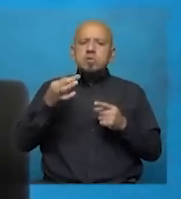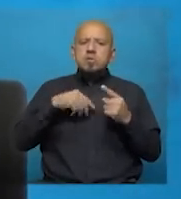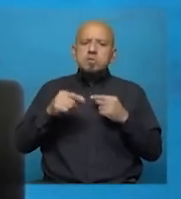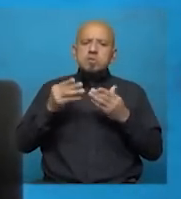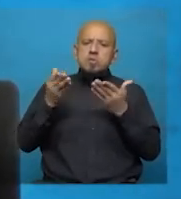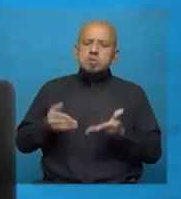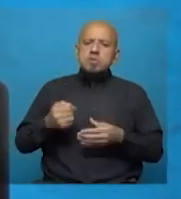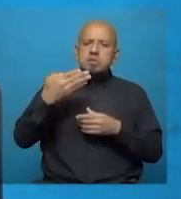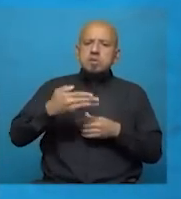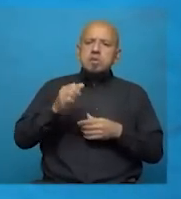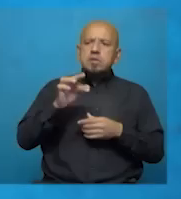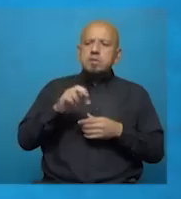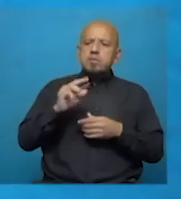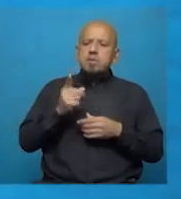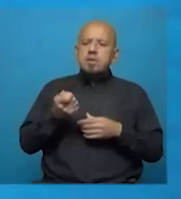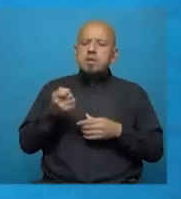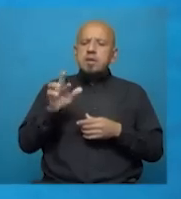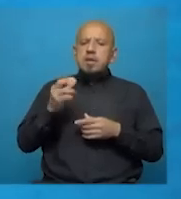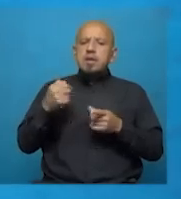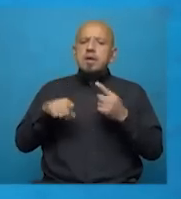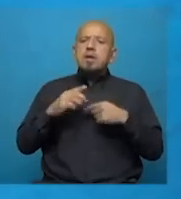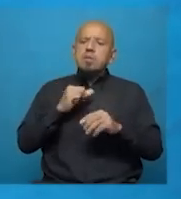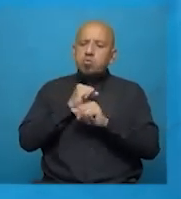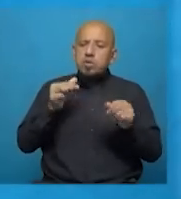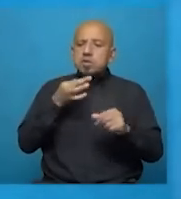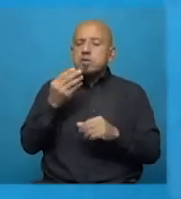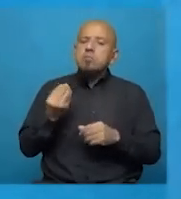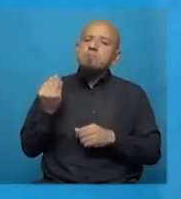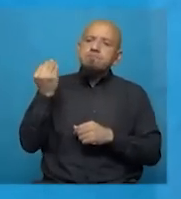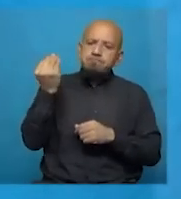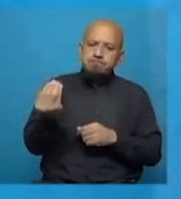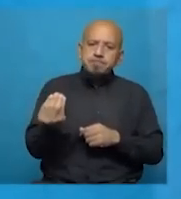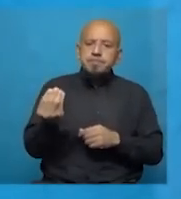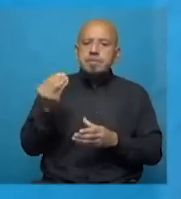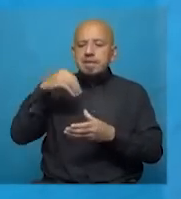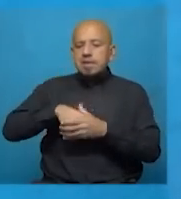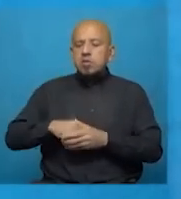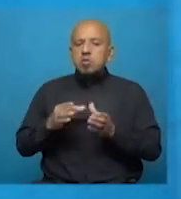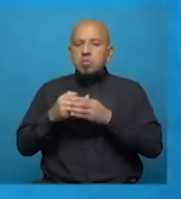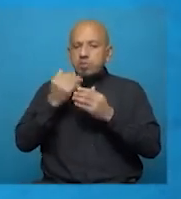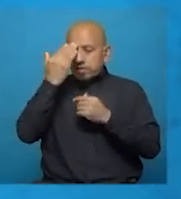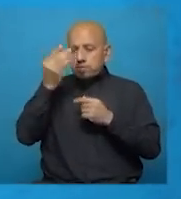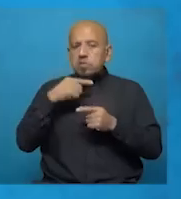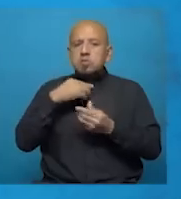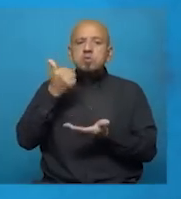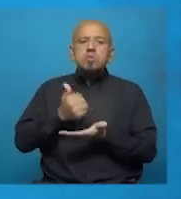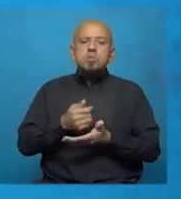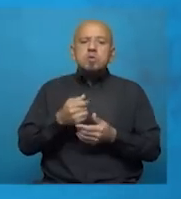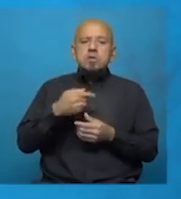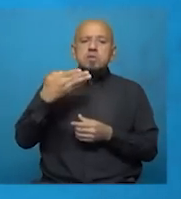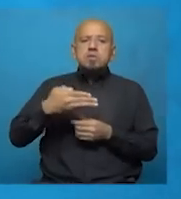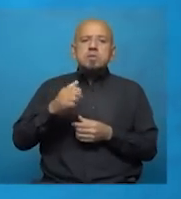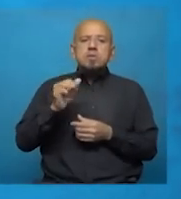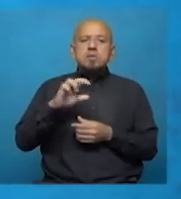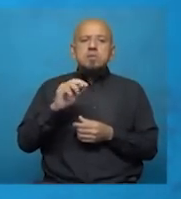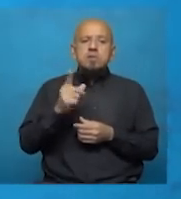figura de Mario Vergara, que podía ser como uno de los posibles candidatos o precandidatos en la interna del Frente Amplio. El propio Vergara estuvo aquí en el mes de diciembre